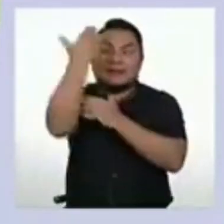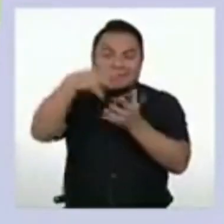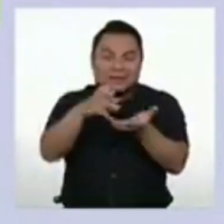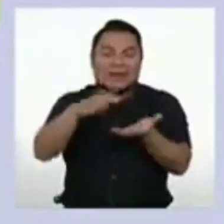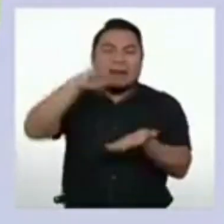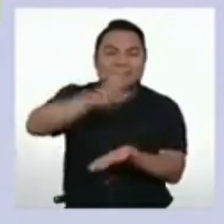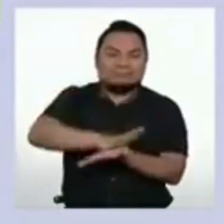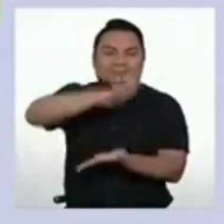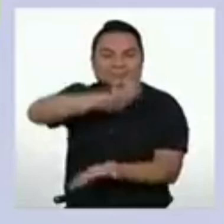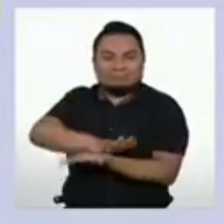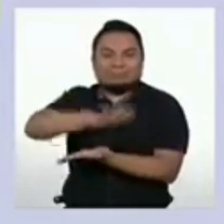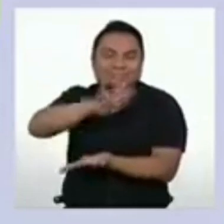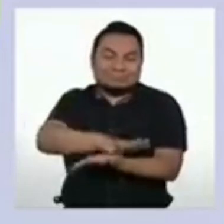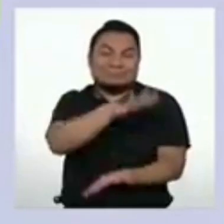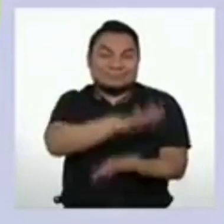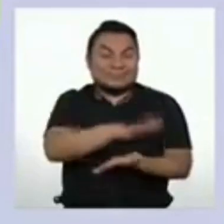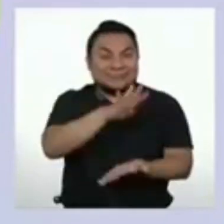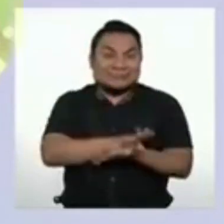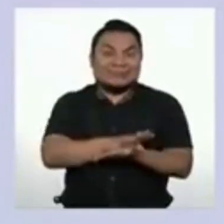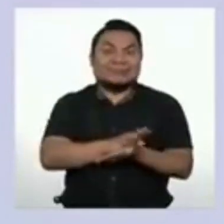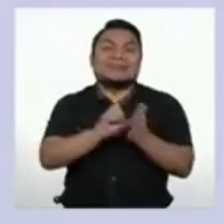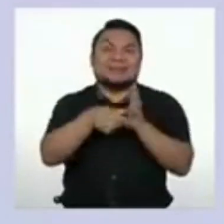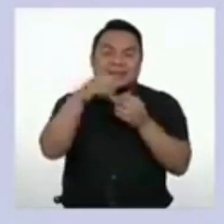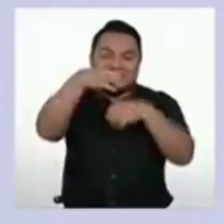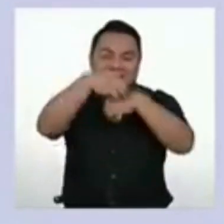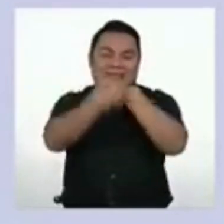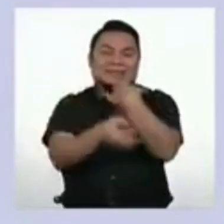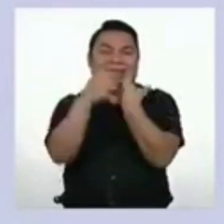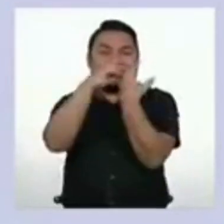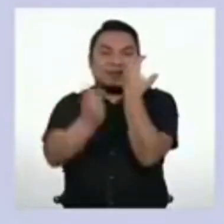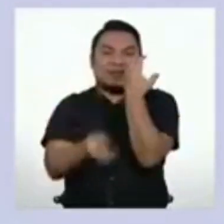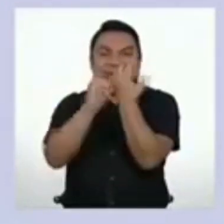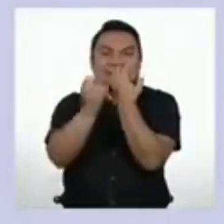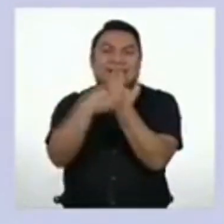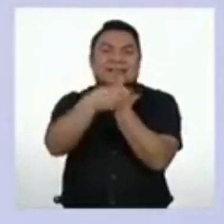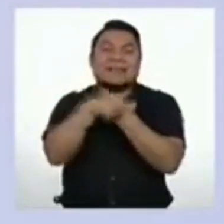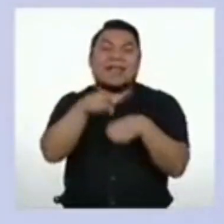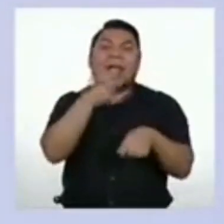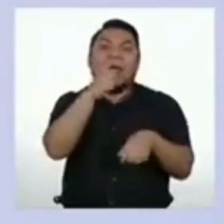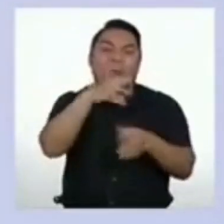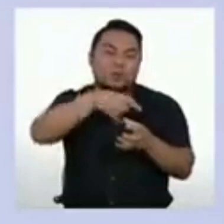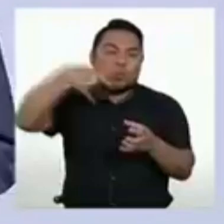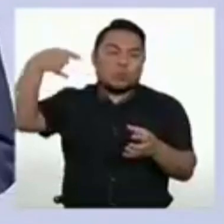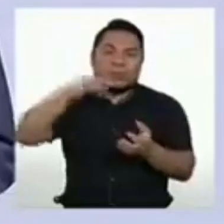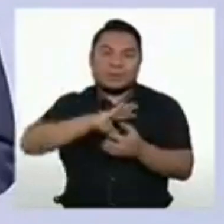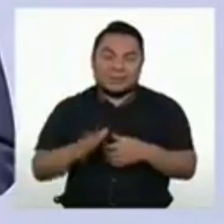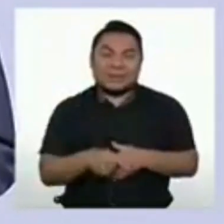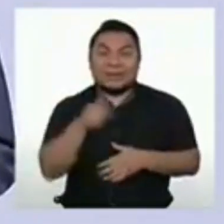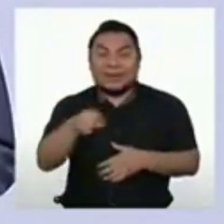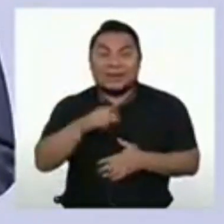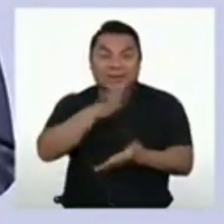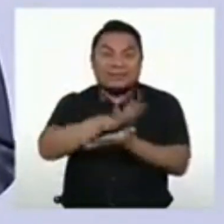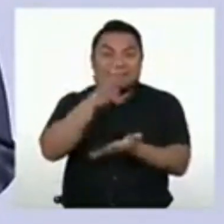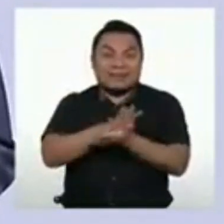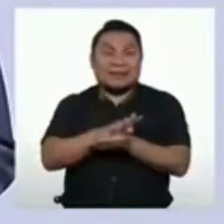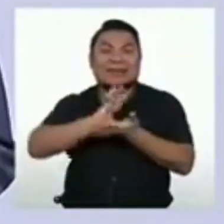el pisado de las mismas. Así se les quita la cáscara y una gran cantidad de agua. Secado. Las papas